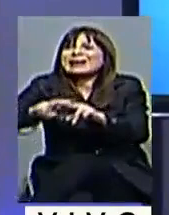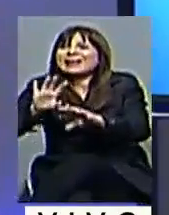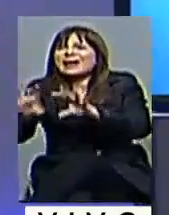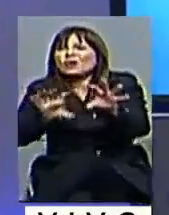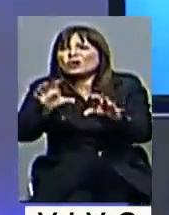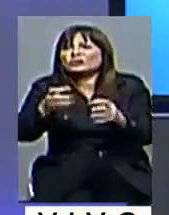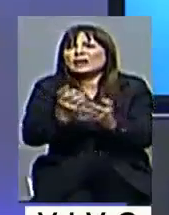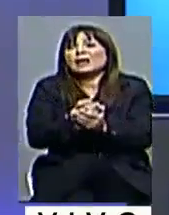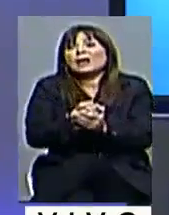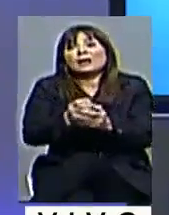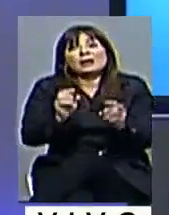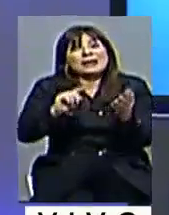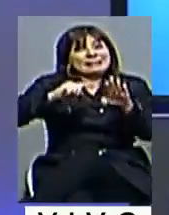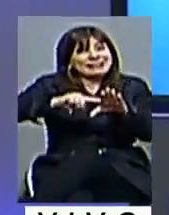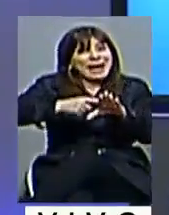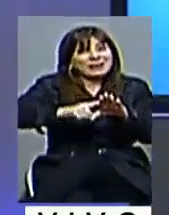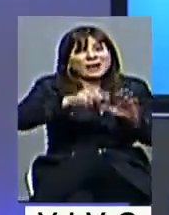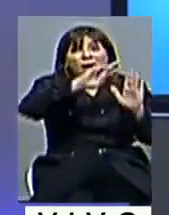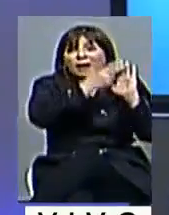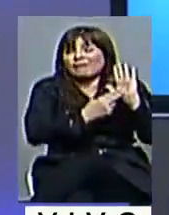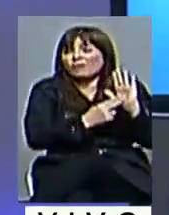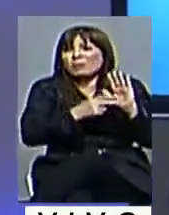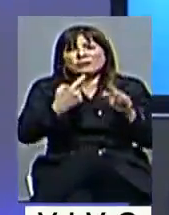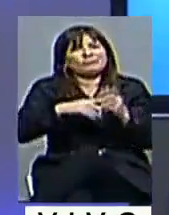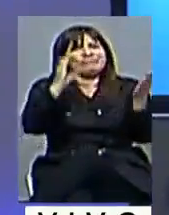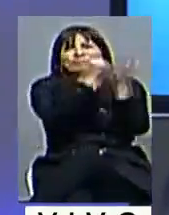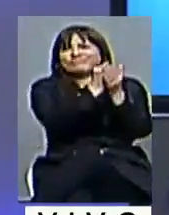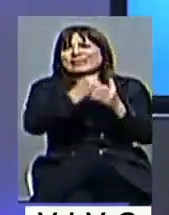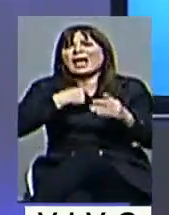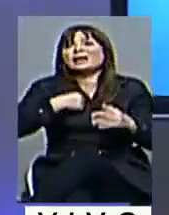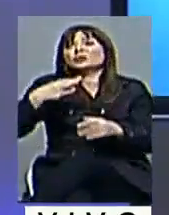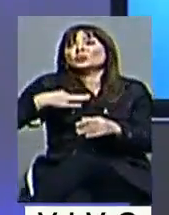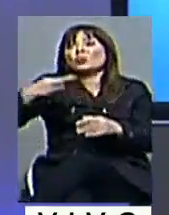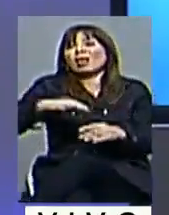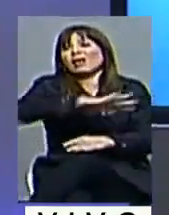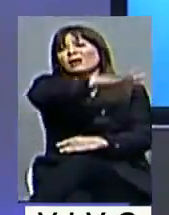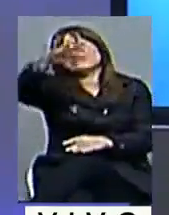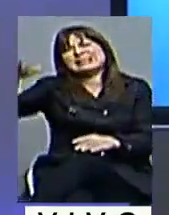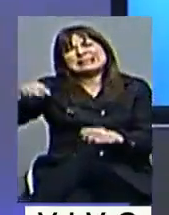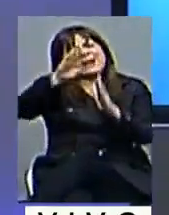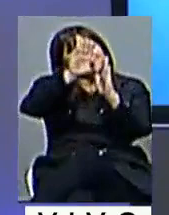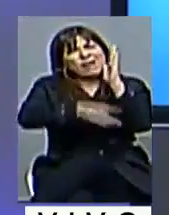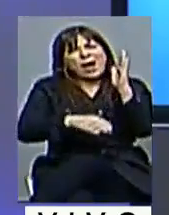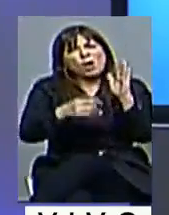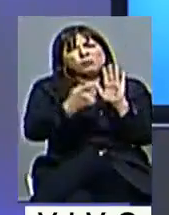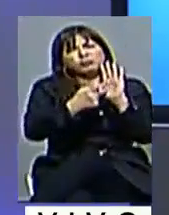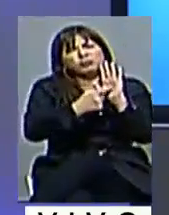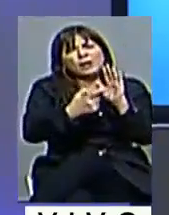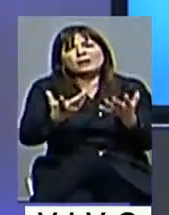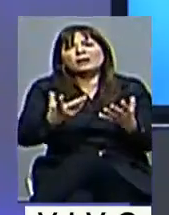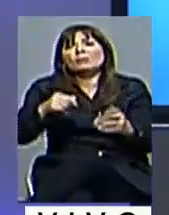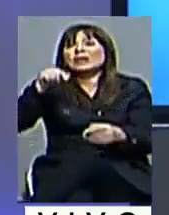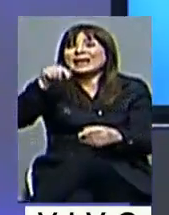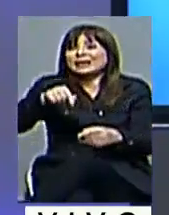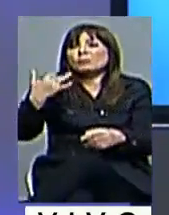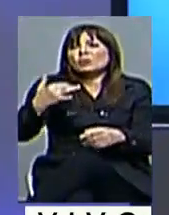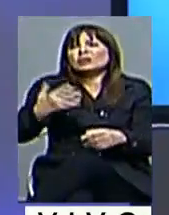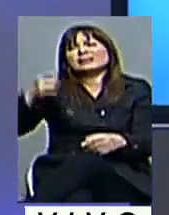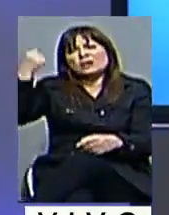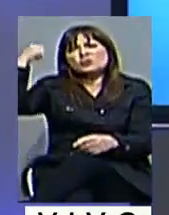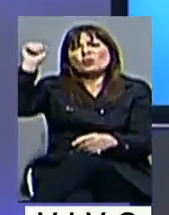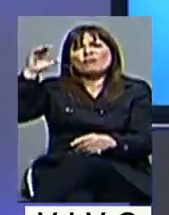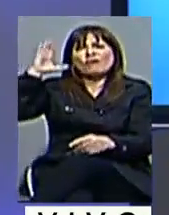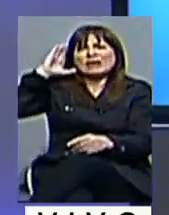reformas y ahí la evaluación ciudadana empezó a bajar fuertemente. Pero por un lado, en el hecho de mover la cerca, creo que sí es un triunfo de